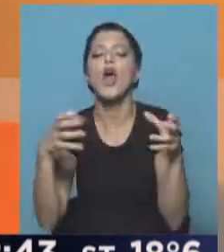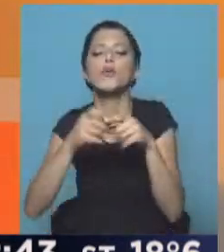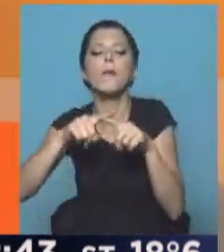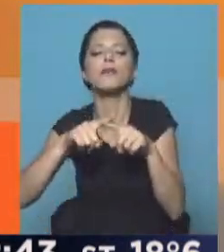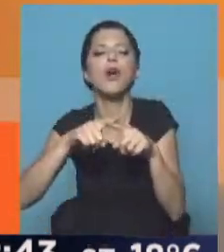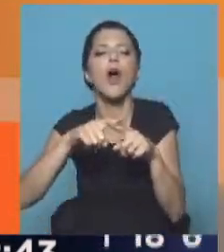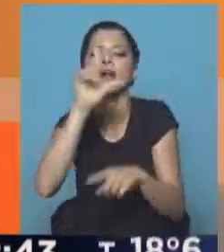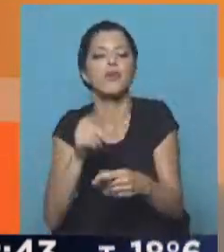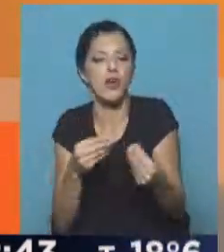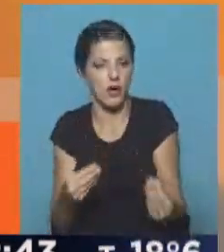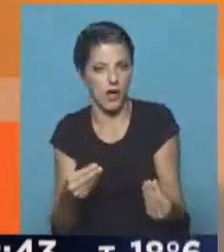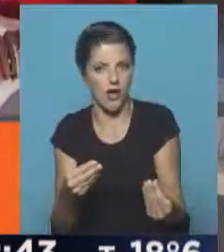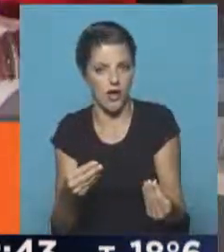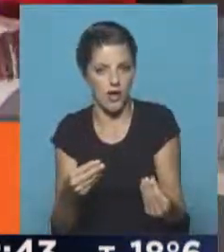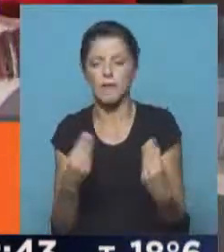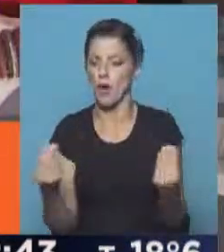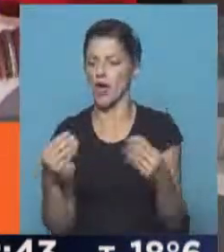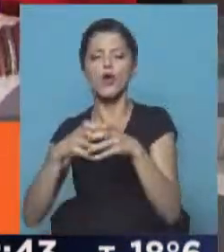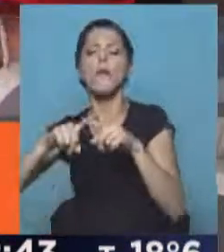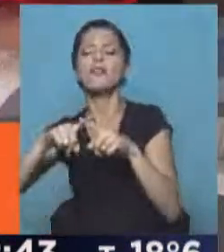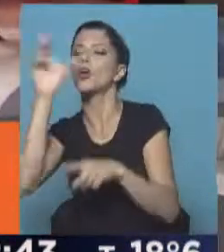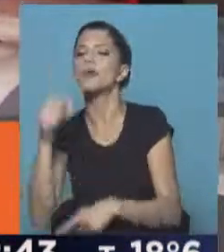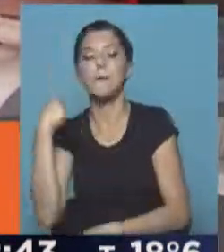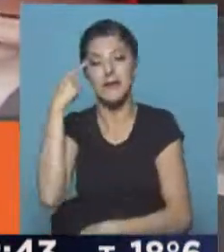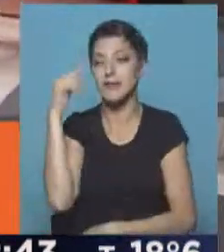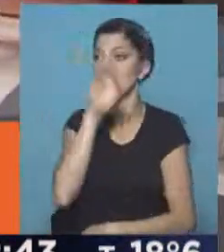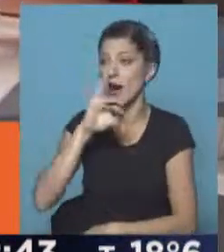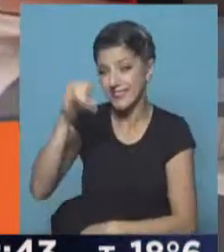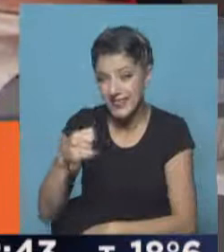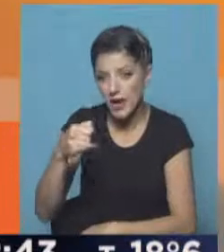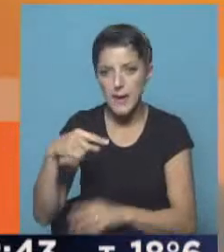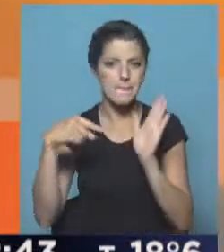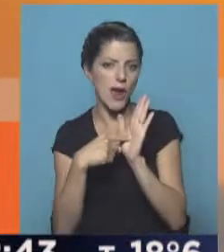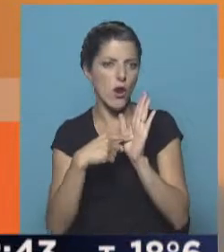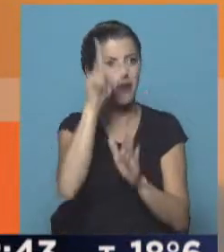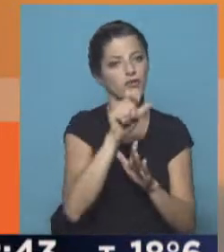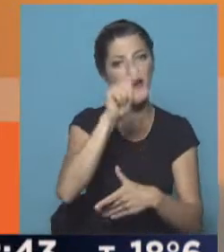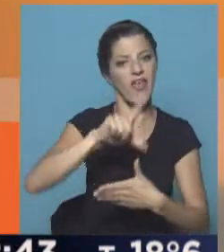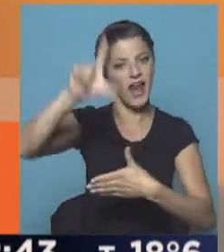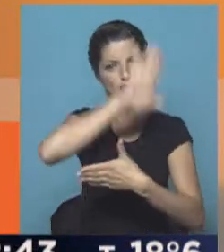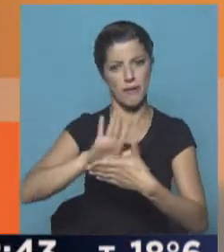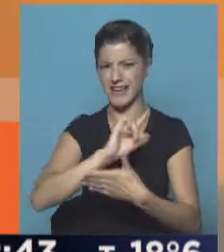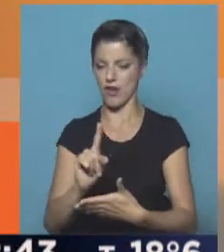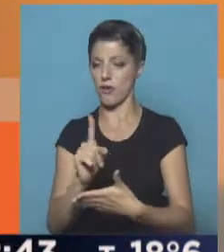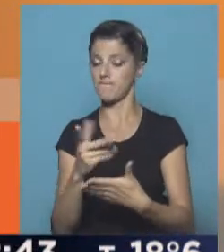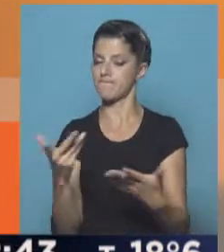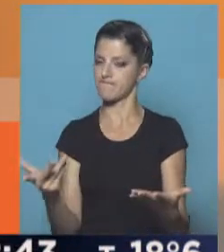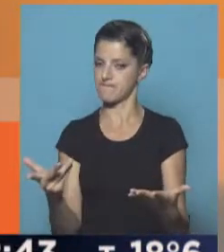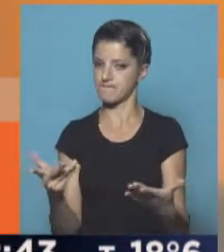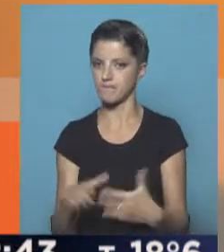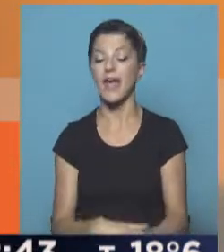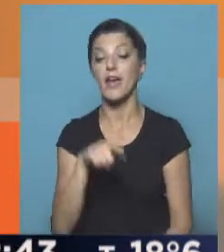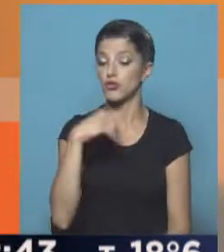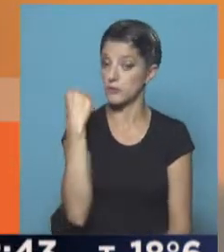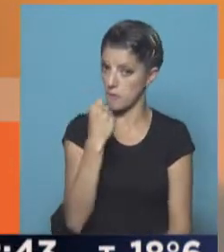importar las mujeres, sí, pero los latinos no. Bueno, esto se está leyendo y es muy preocupante. En 2004 George